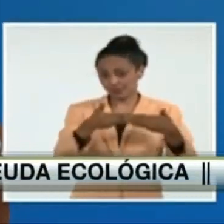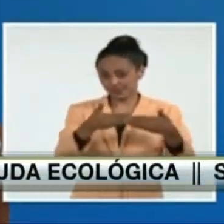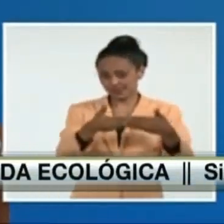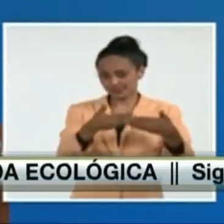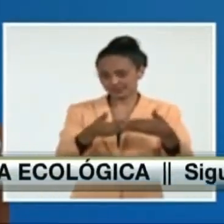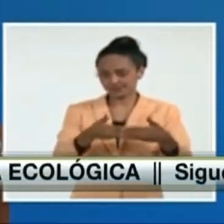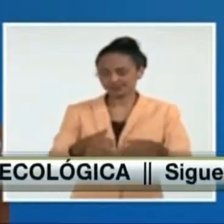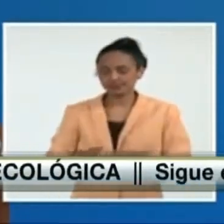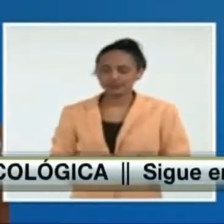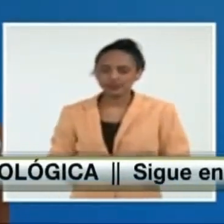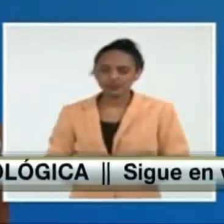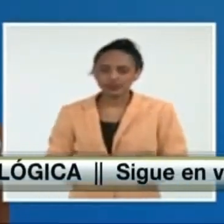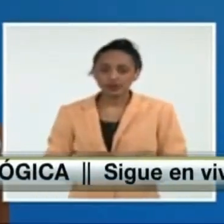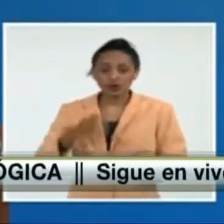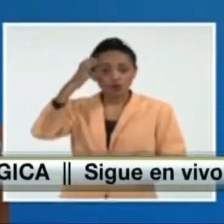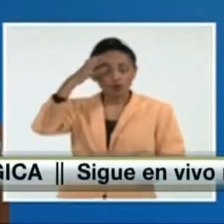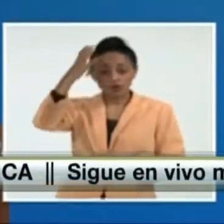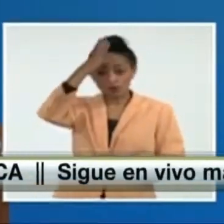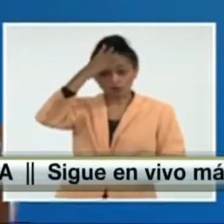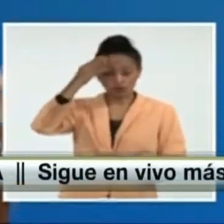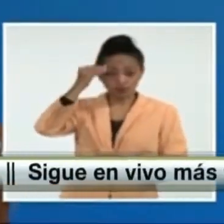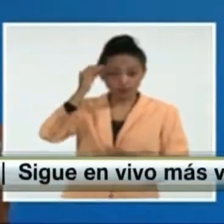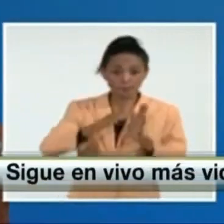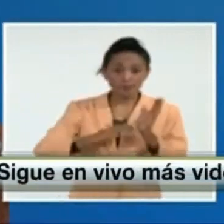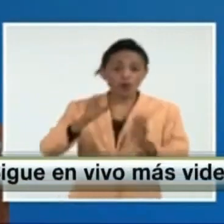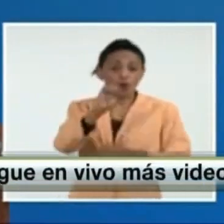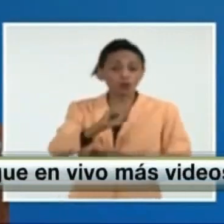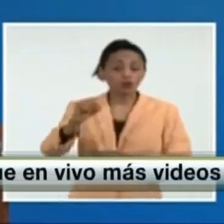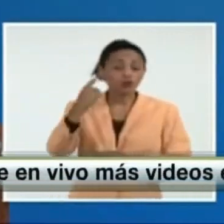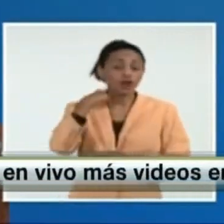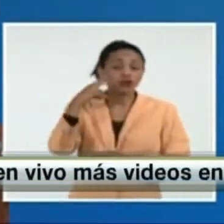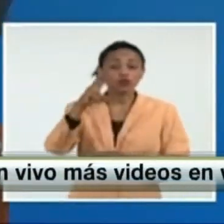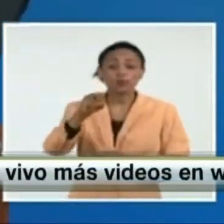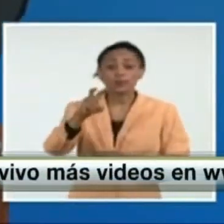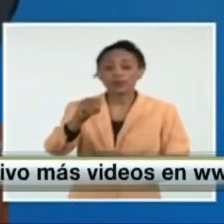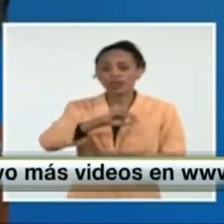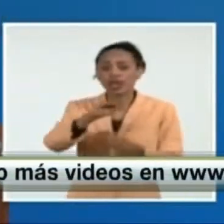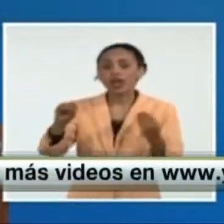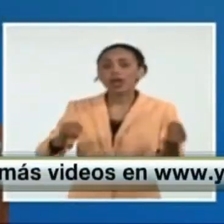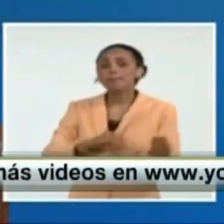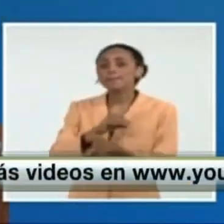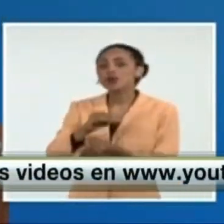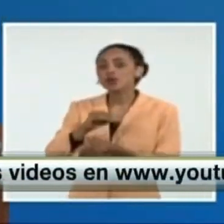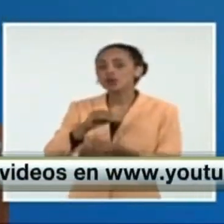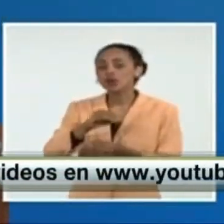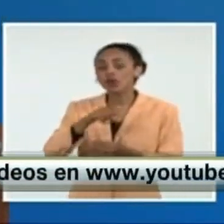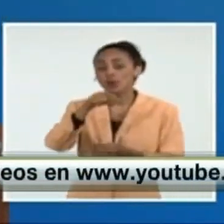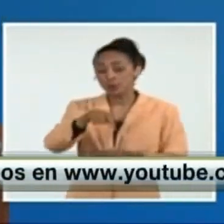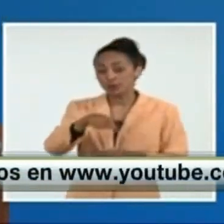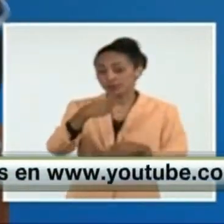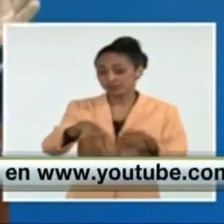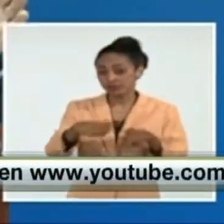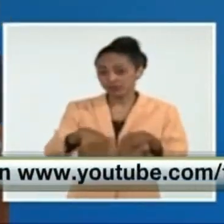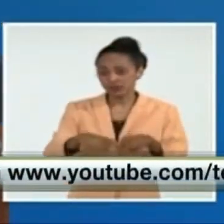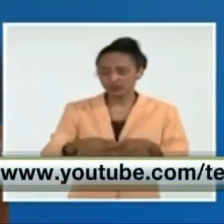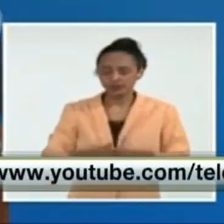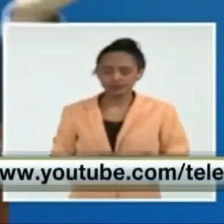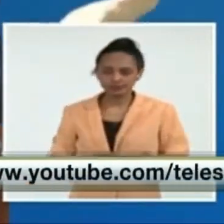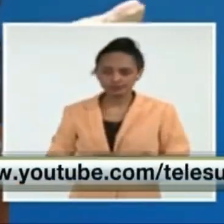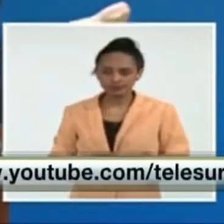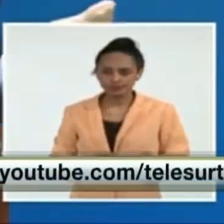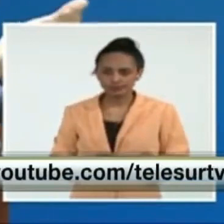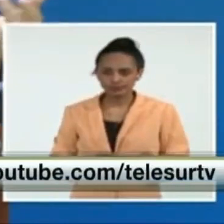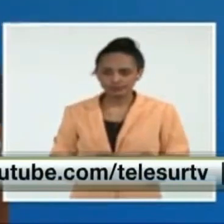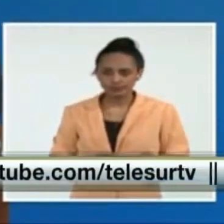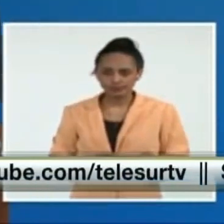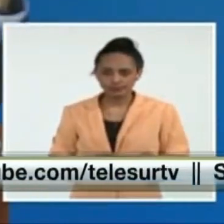2020 modificó las regulaciones para impedir a personas sujetas a la jurisdicción de los Estados Unidos, es decir,